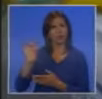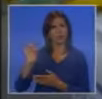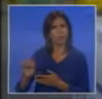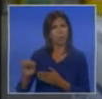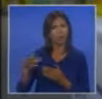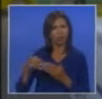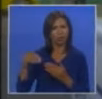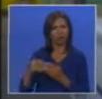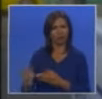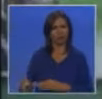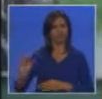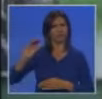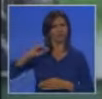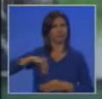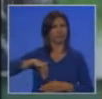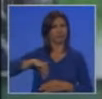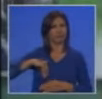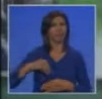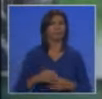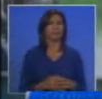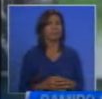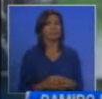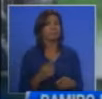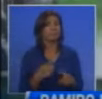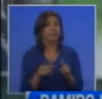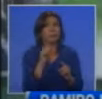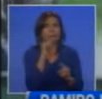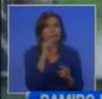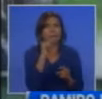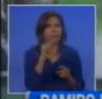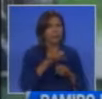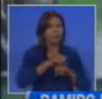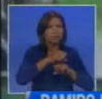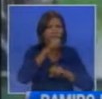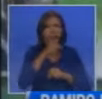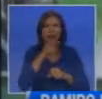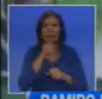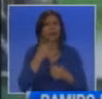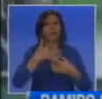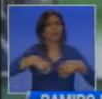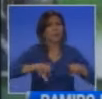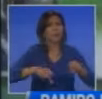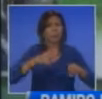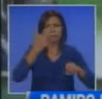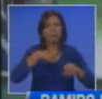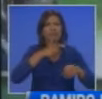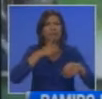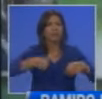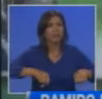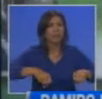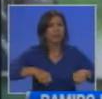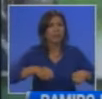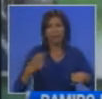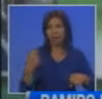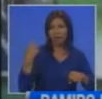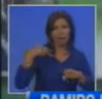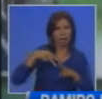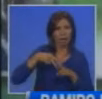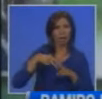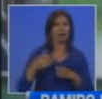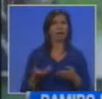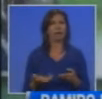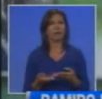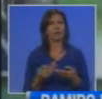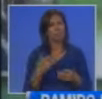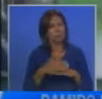hay sospechosos. Todavía nos falta quien conducía la motocicleta y tenemos un poco más de evidencias que